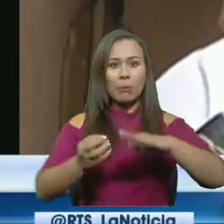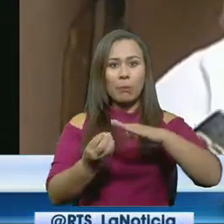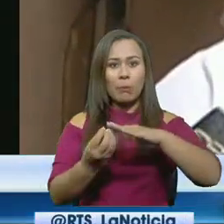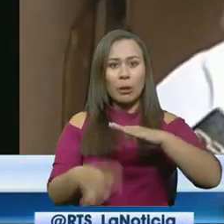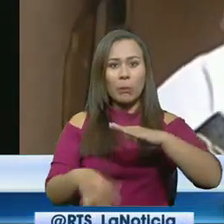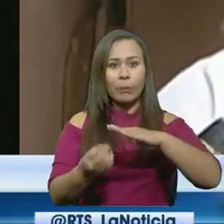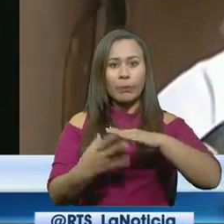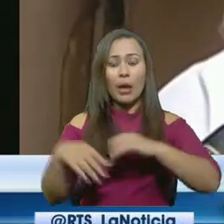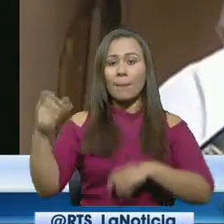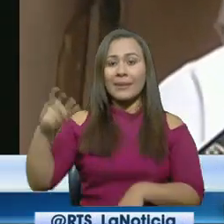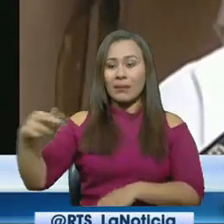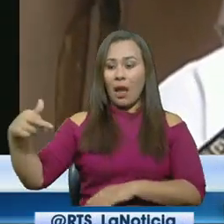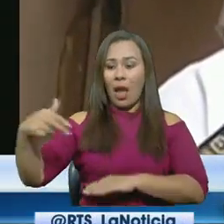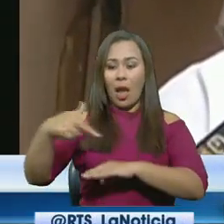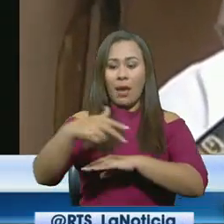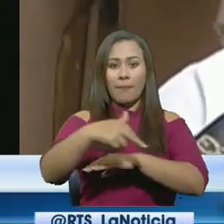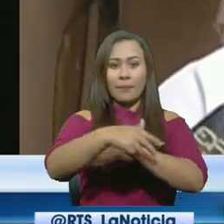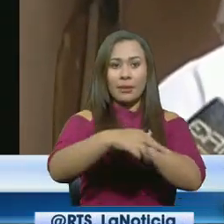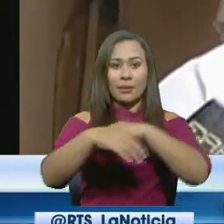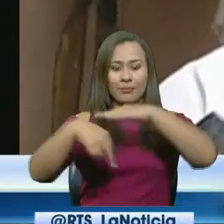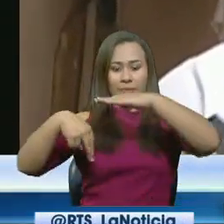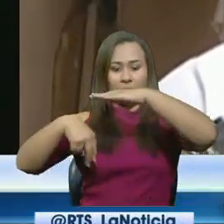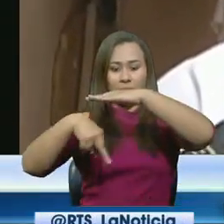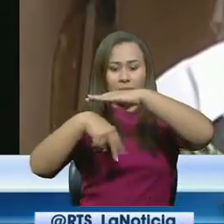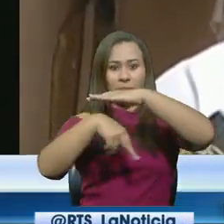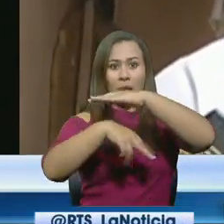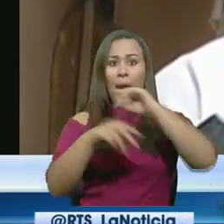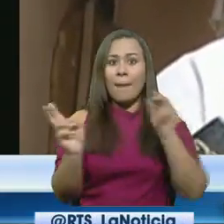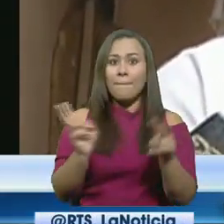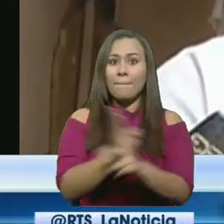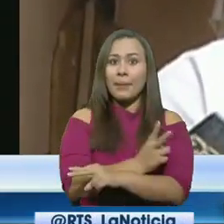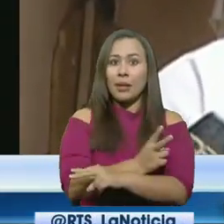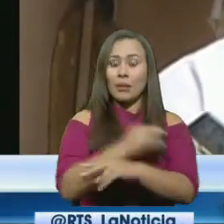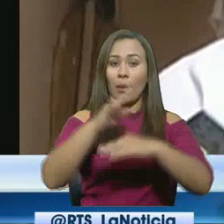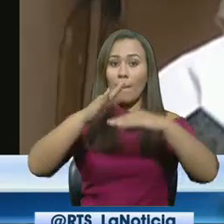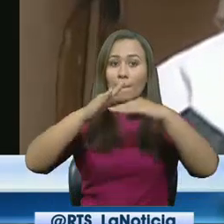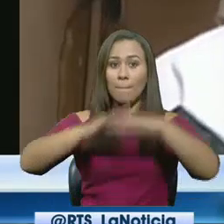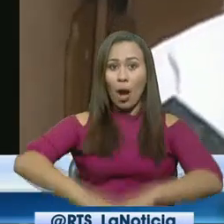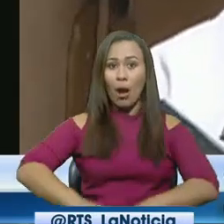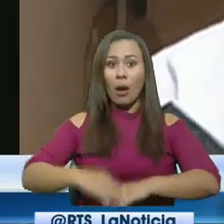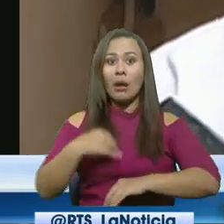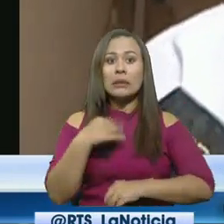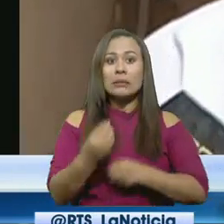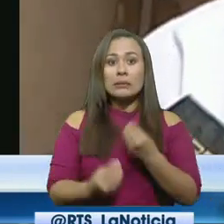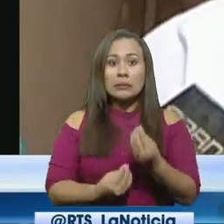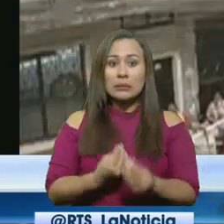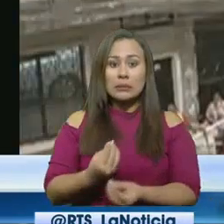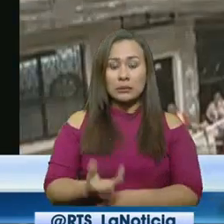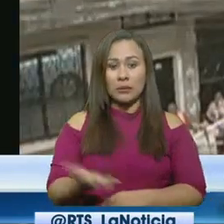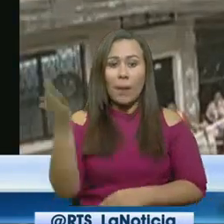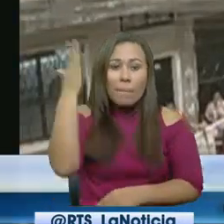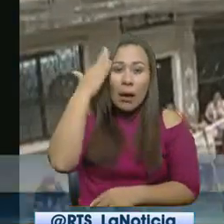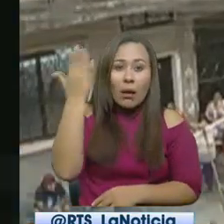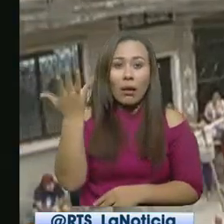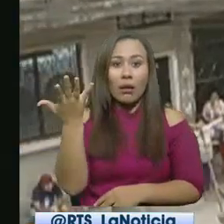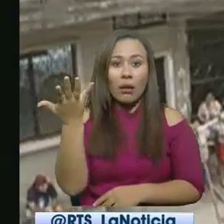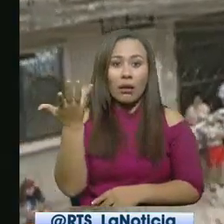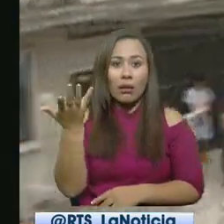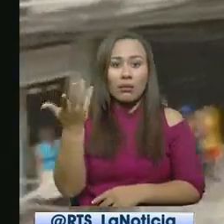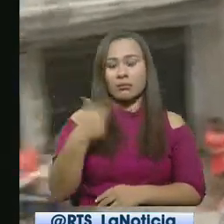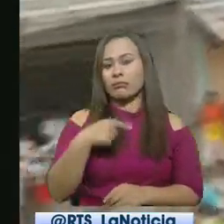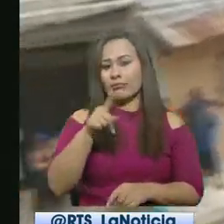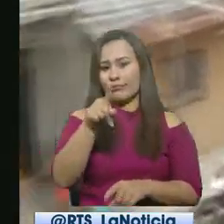persona o transeúnte que pase abajo de esa casa, de los balcones, se le puede venir encima en cualquier momento. Habitantes del